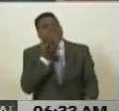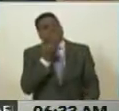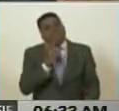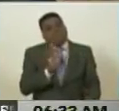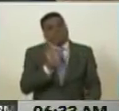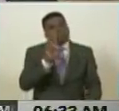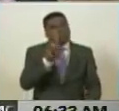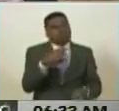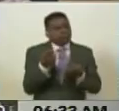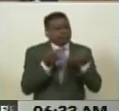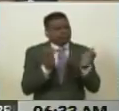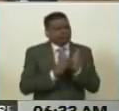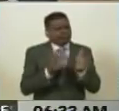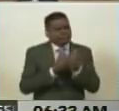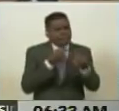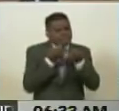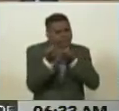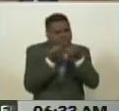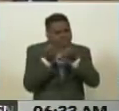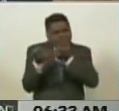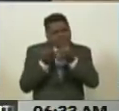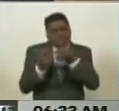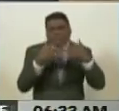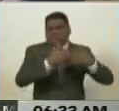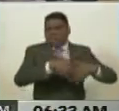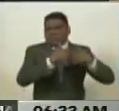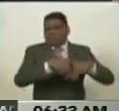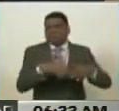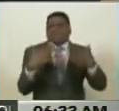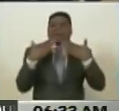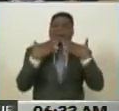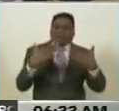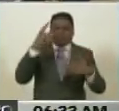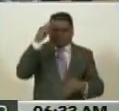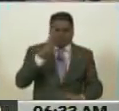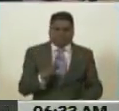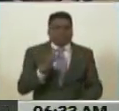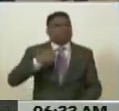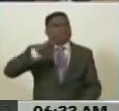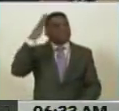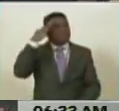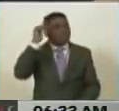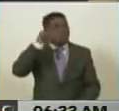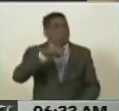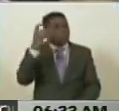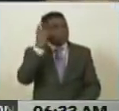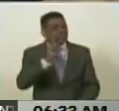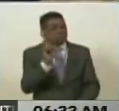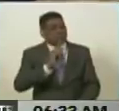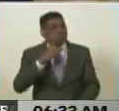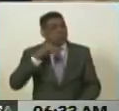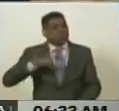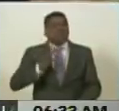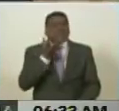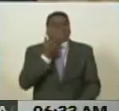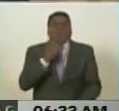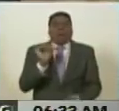monopolizado la supuesta representatividad del empresariado venezolano. Gracias a Dios, eso sabemos hoy en día que no es verdad. Si fuera por fe de